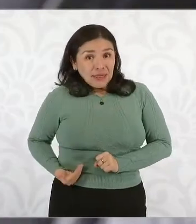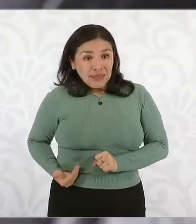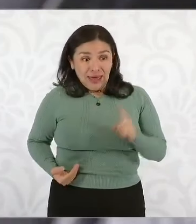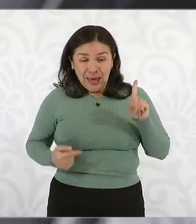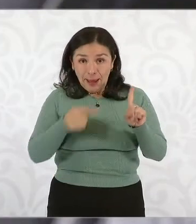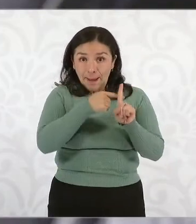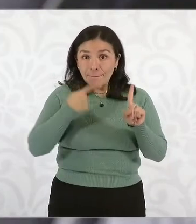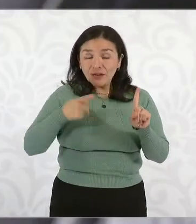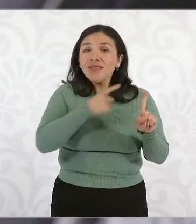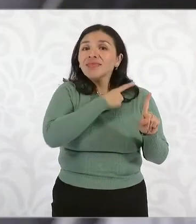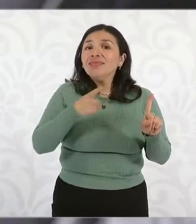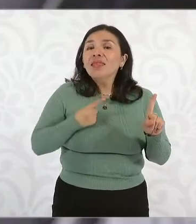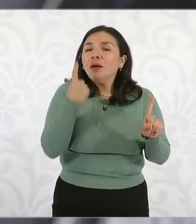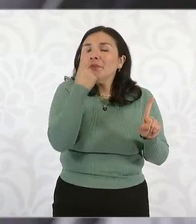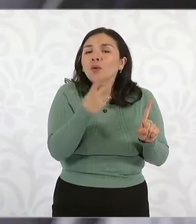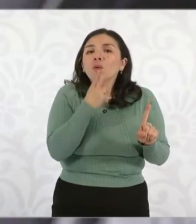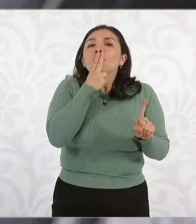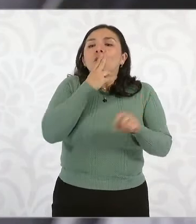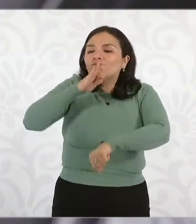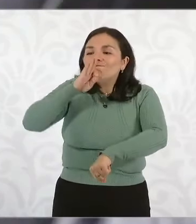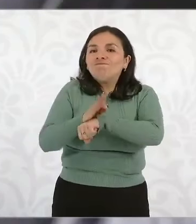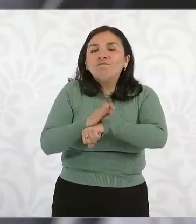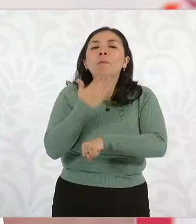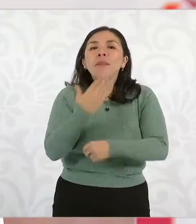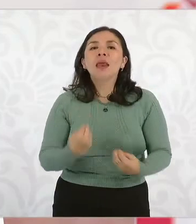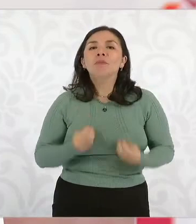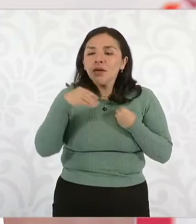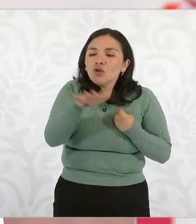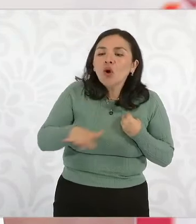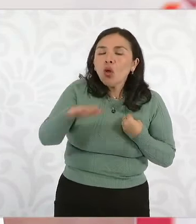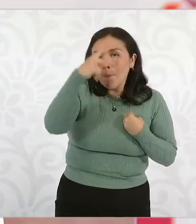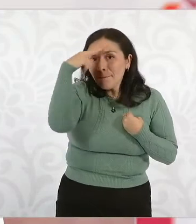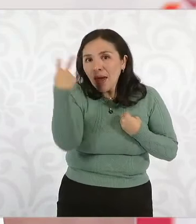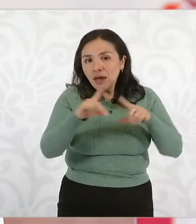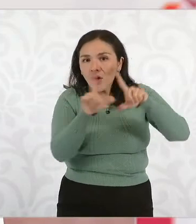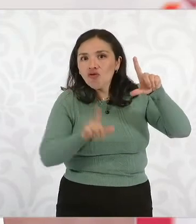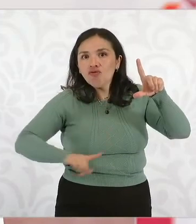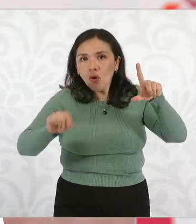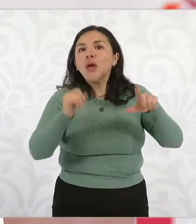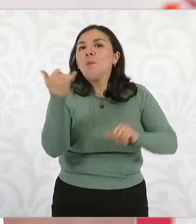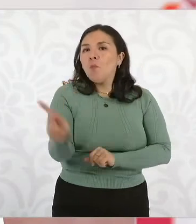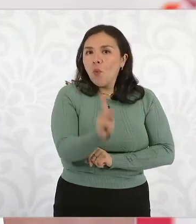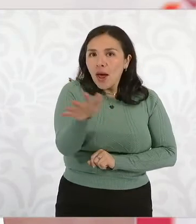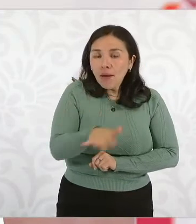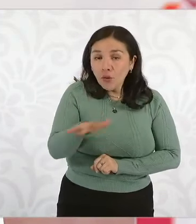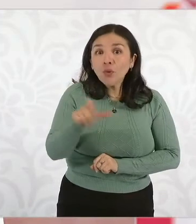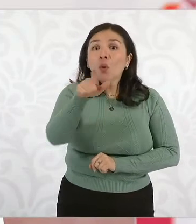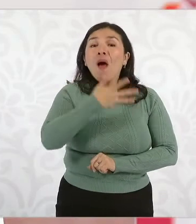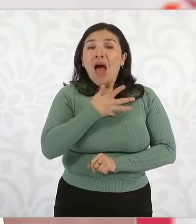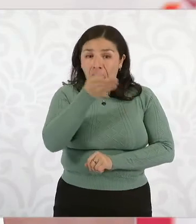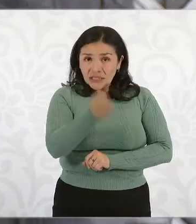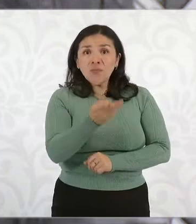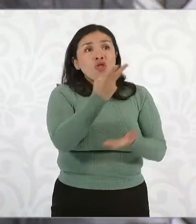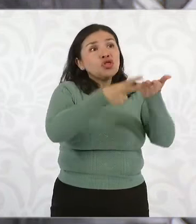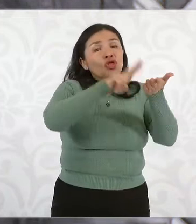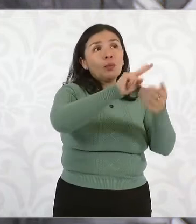interés supremo del bienestar del pueblo y de la nación. Y que cuando se tiene doble nacionalidad,